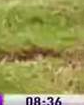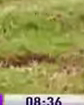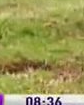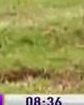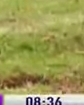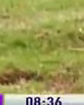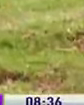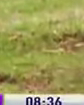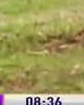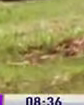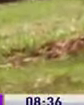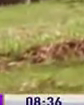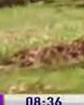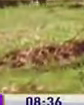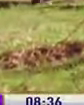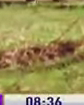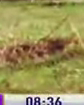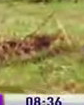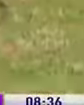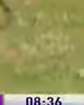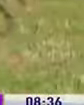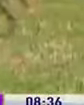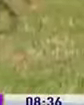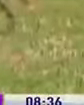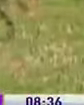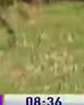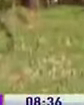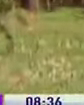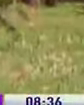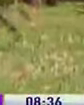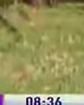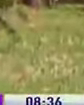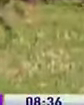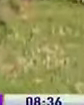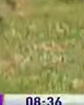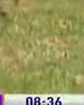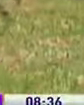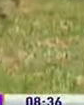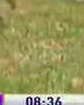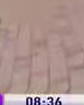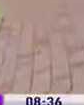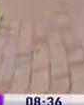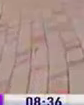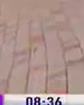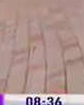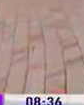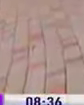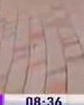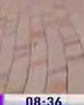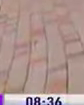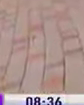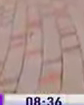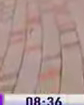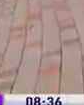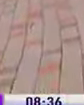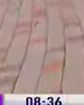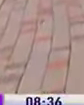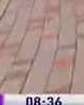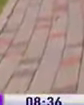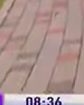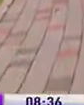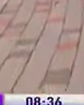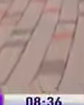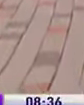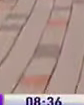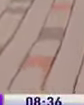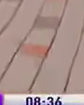los animales. Si quieren tener, deben cuidarlos. Con responsabilidad. ¿Y es cariñoso? ¿Ah? Sí, bastante. ¿Te gusta que rasquen